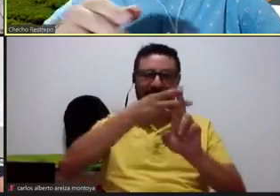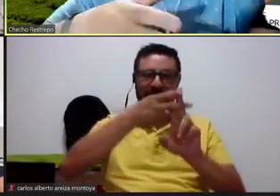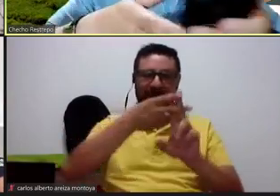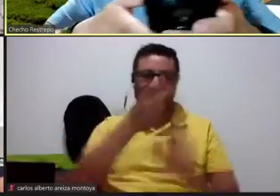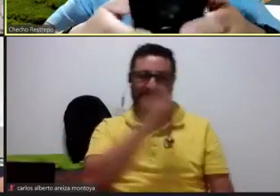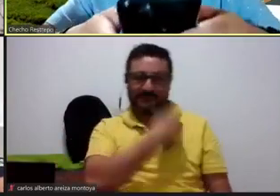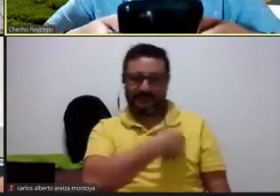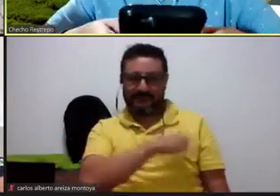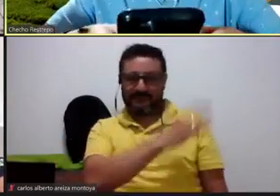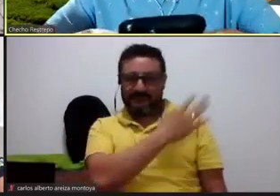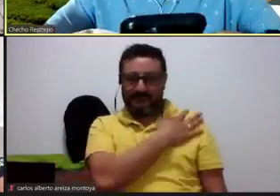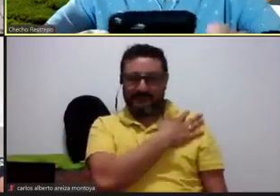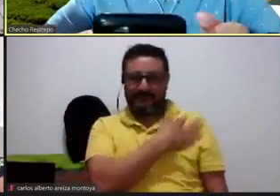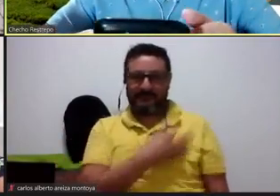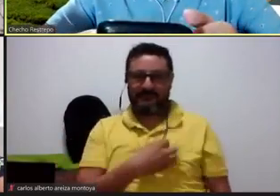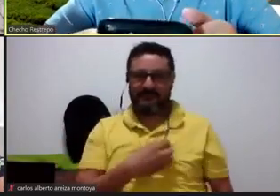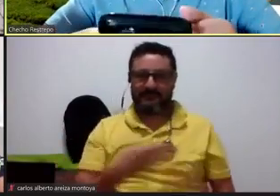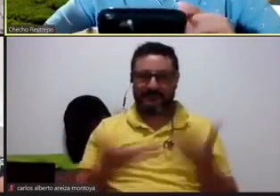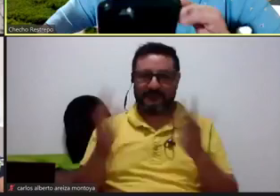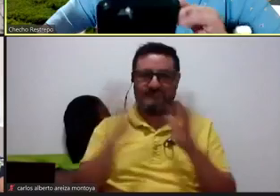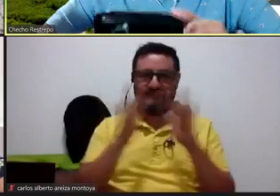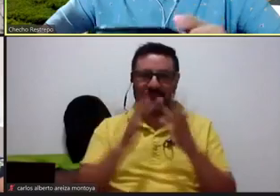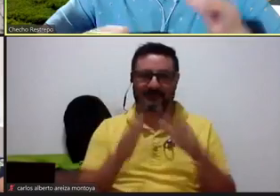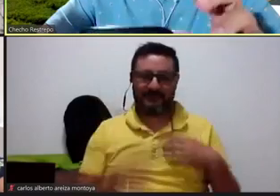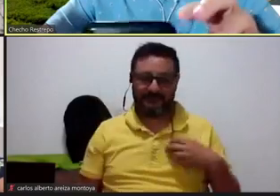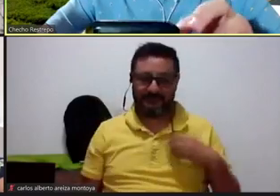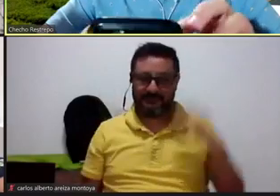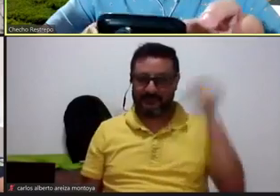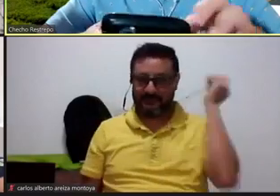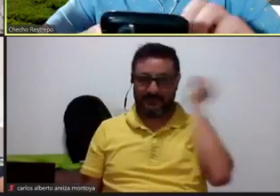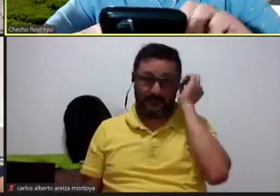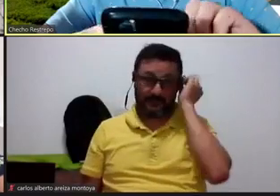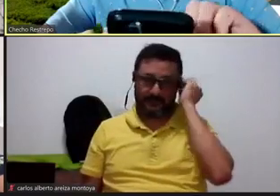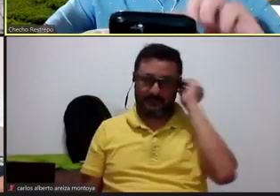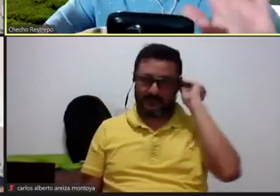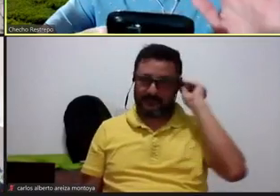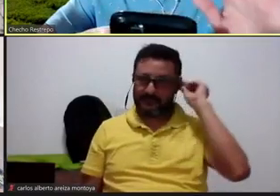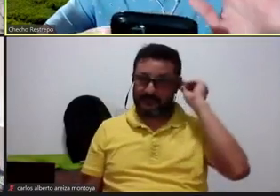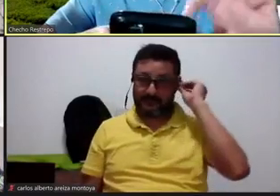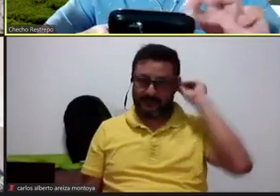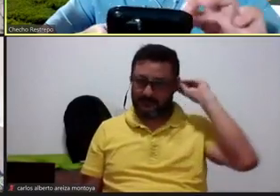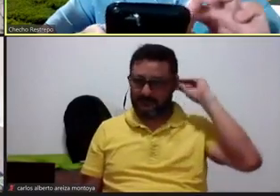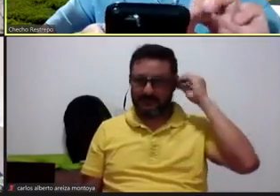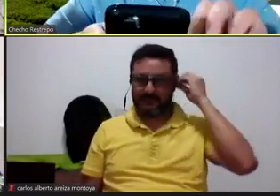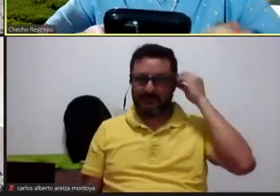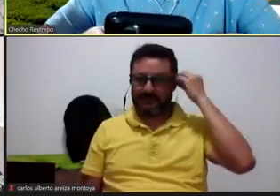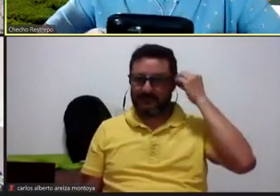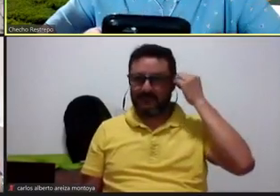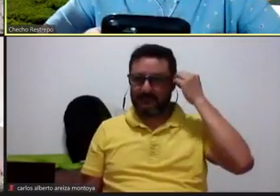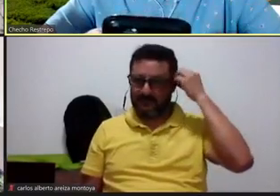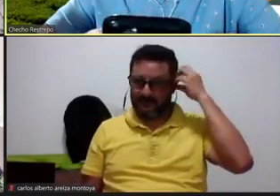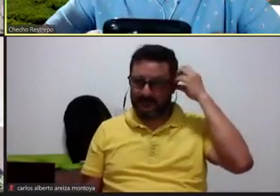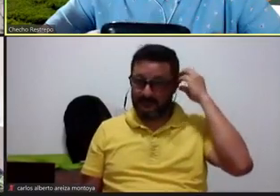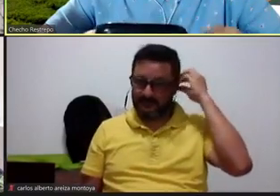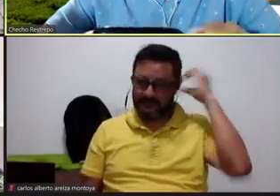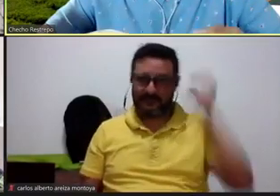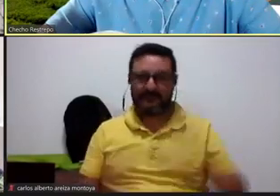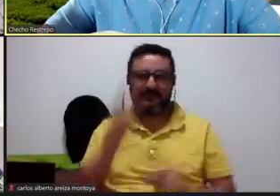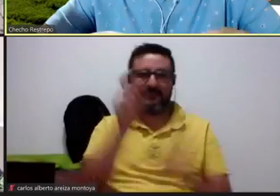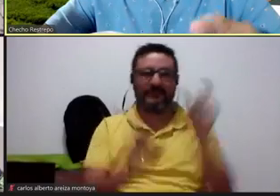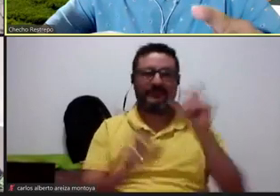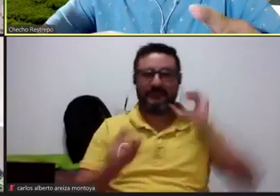y pues a compartirlo aquí a través de las redes sociales, porque queremos que sean muchos los que nos acompañen